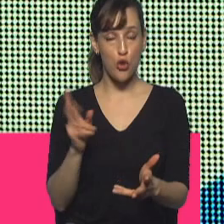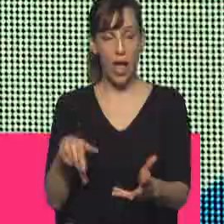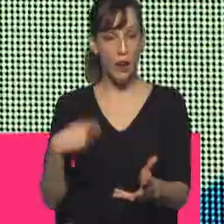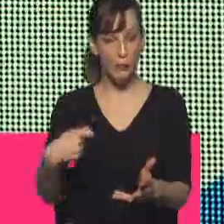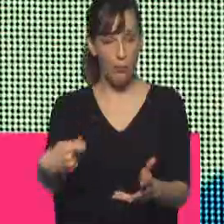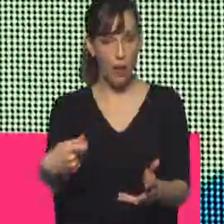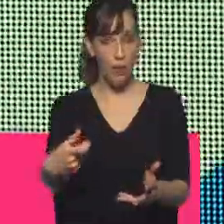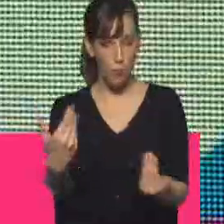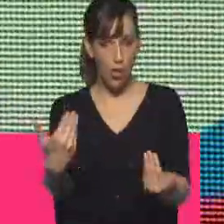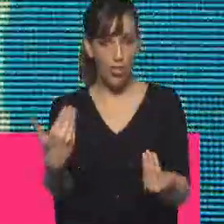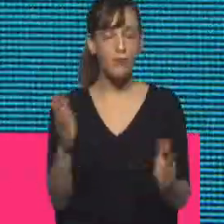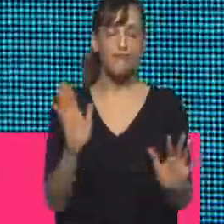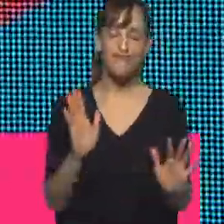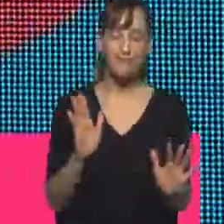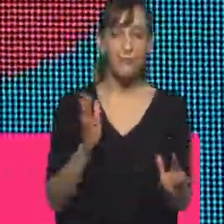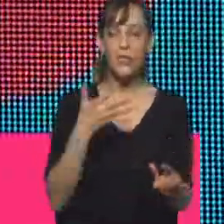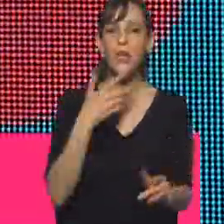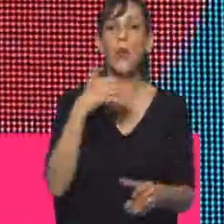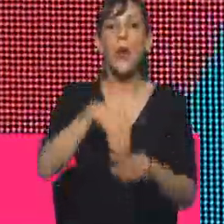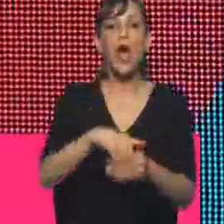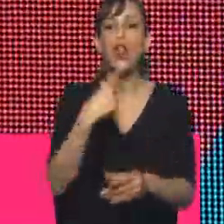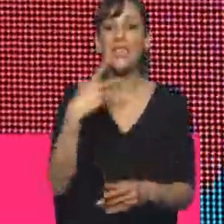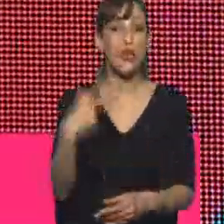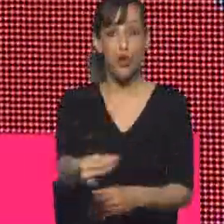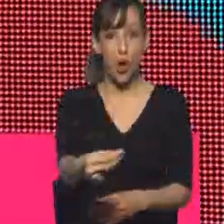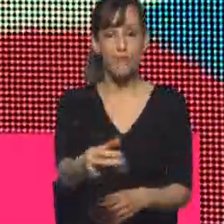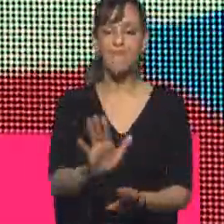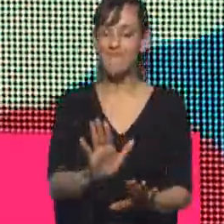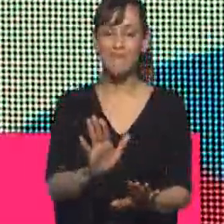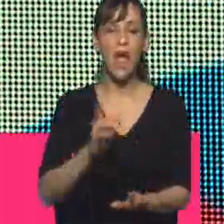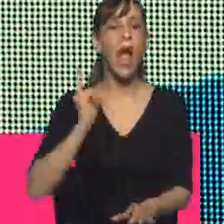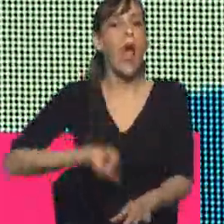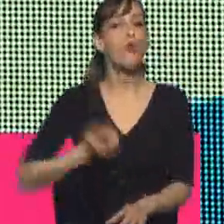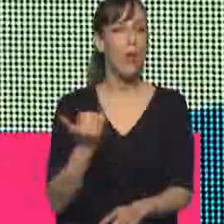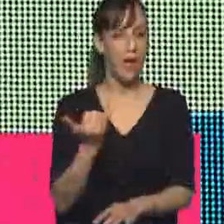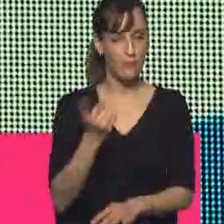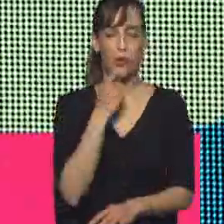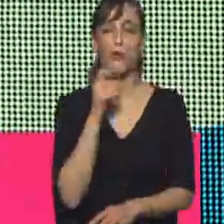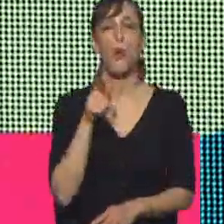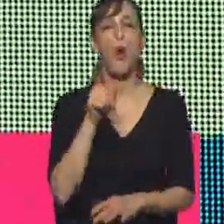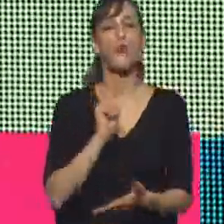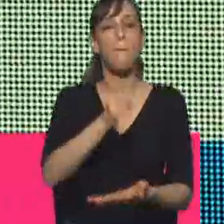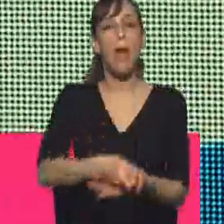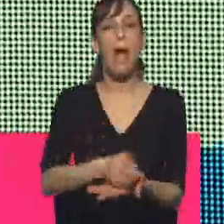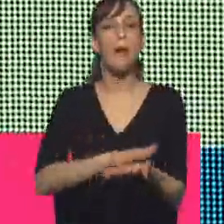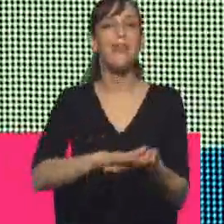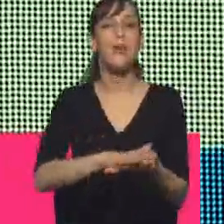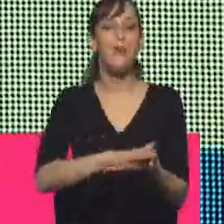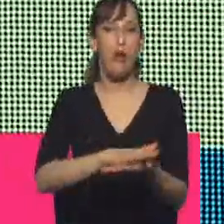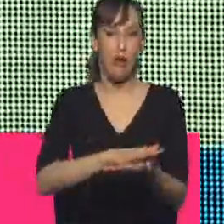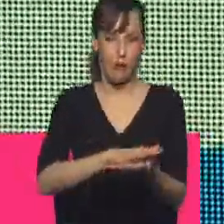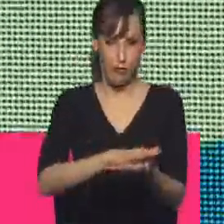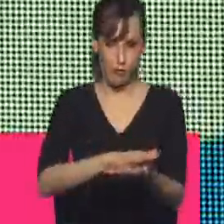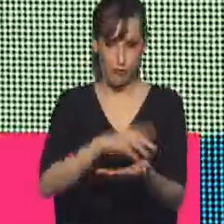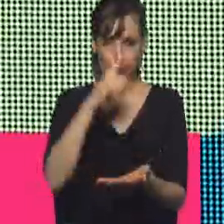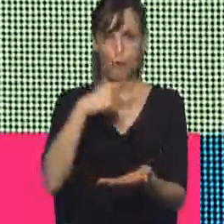financiación? A ver, en realidad, si el banco te dice que no, es por algo. Es porque vos estás pagando el mínimo de la tarjeta, ¿entendés?